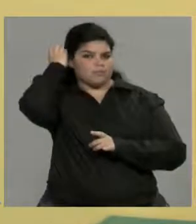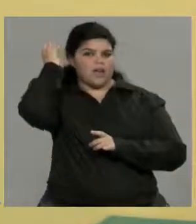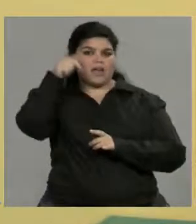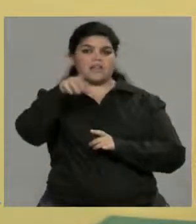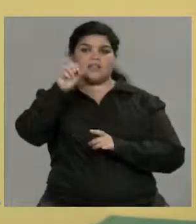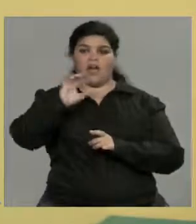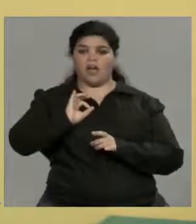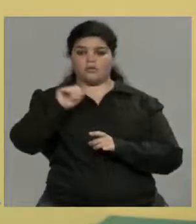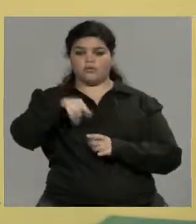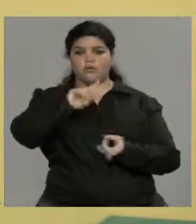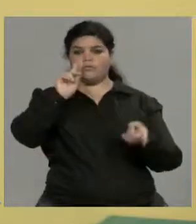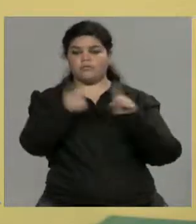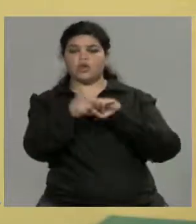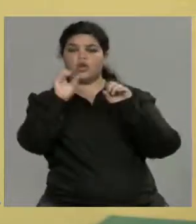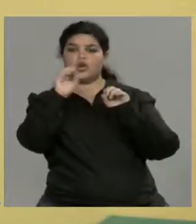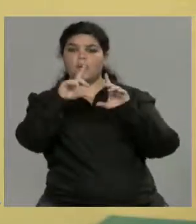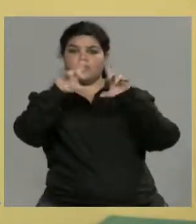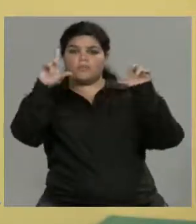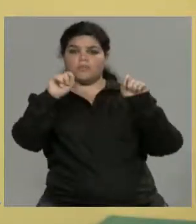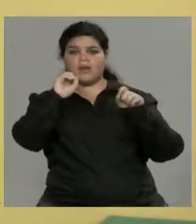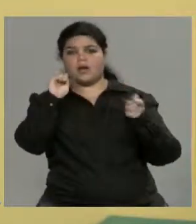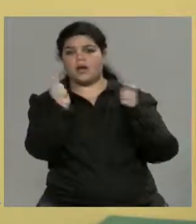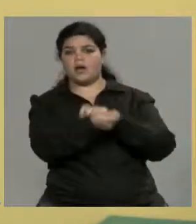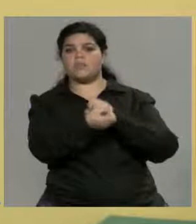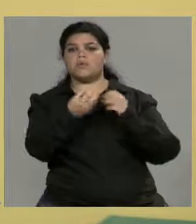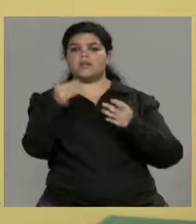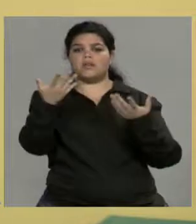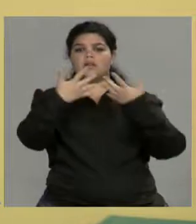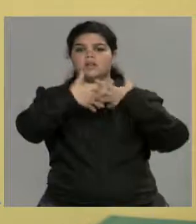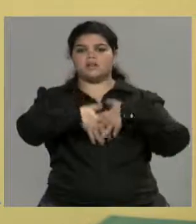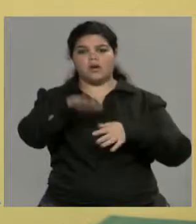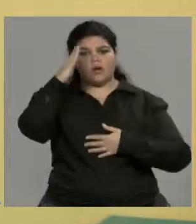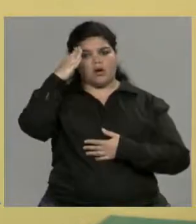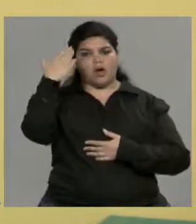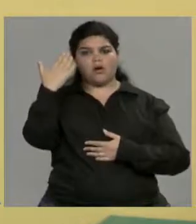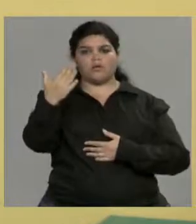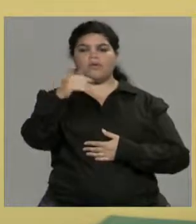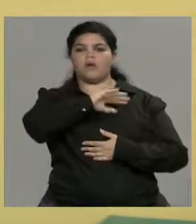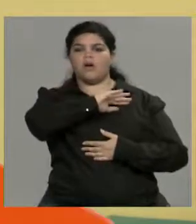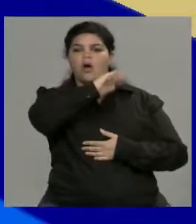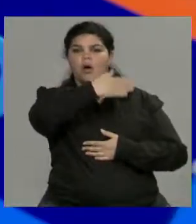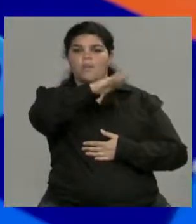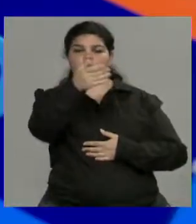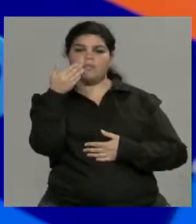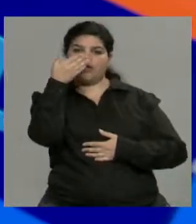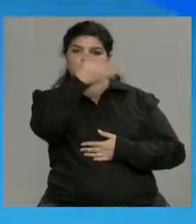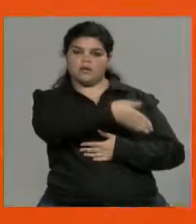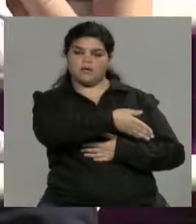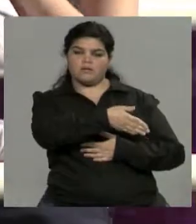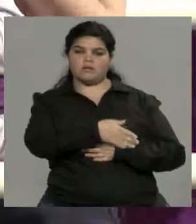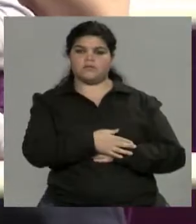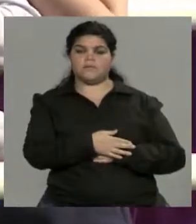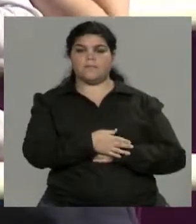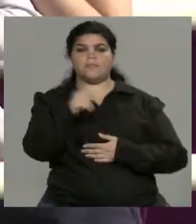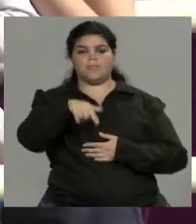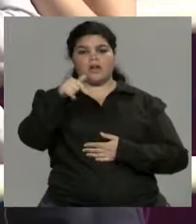ha decidido cambiar el nombre porque tiene que ver con el fin de homenajear el Bicentenario del Cruce de los Andes. Así que en nuestra provincia serán